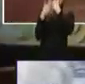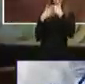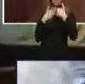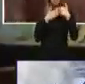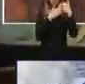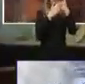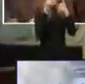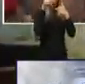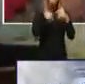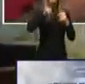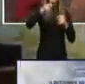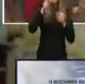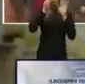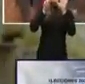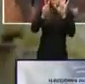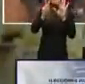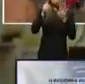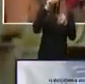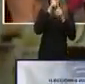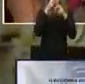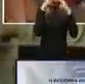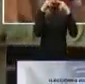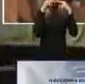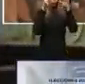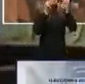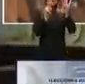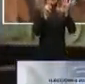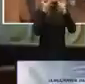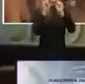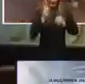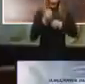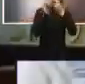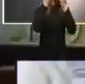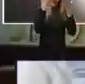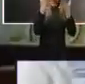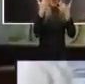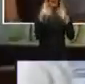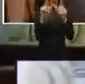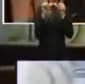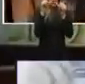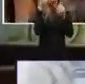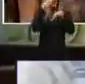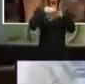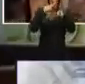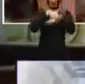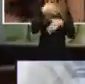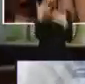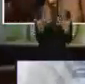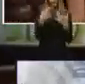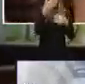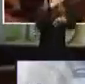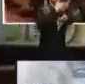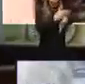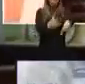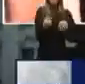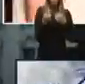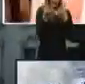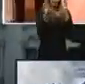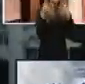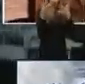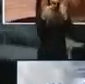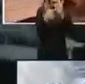Televisiete. Noti7 le sirve y ha servido una vez más. La historia se ha marcado a través de